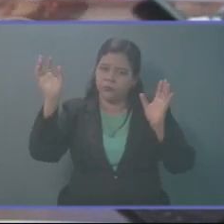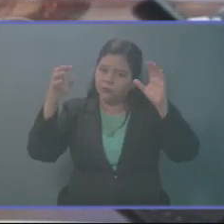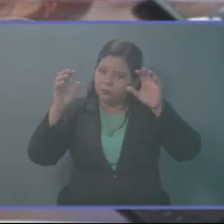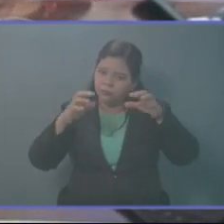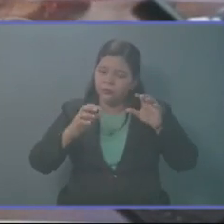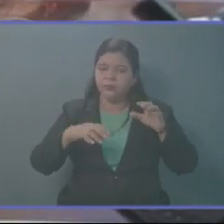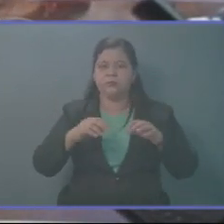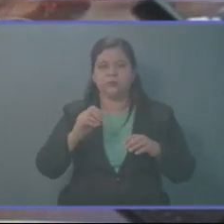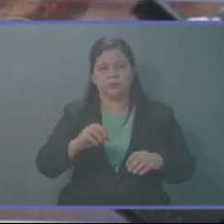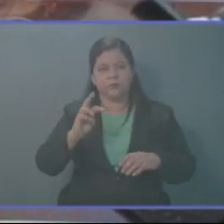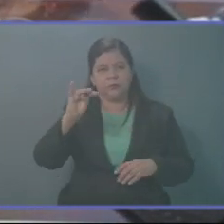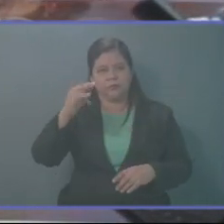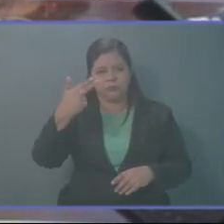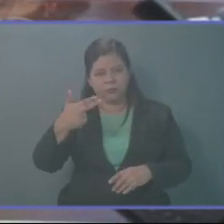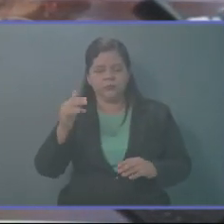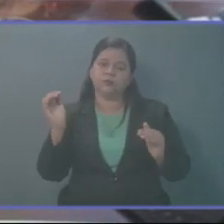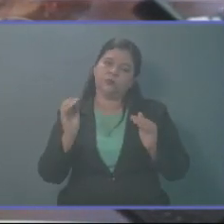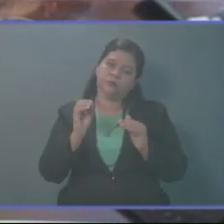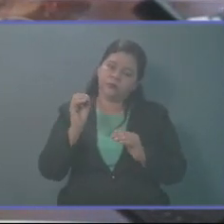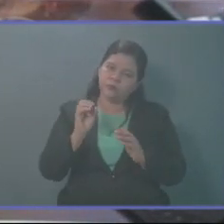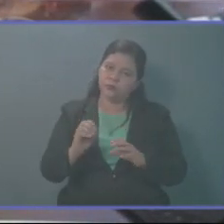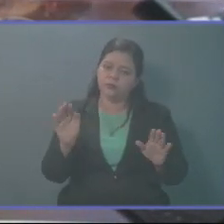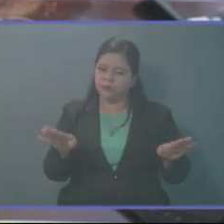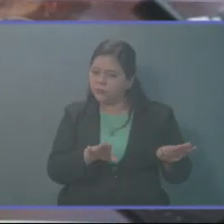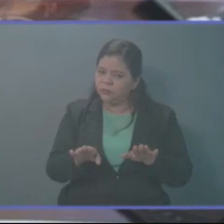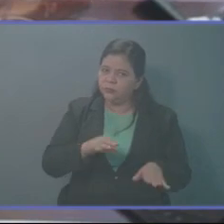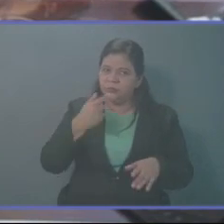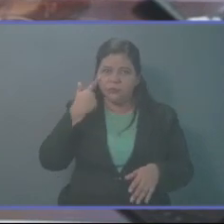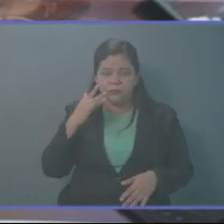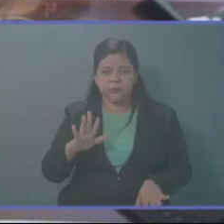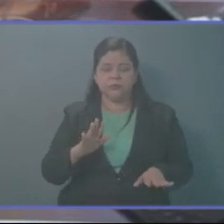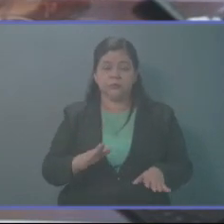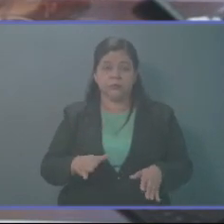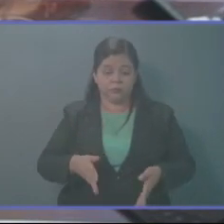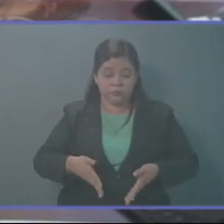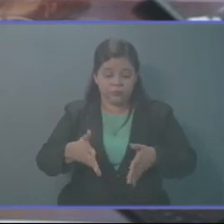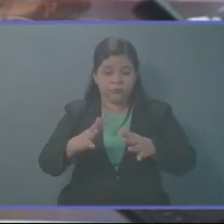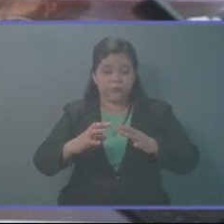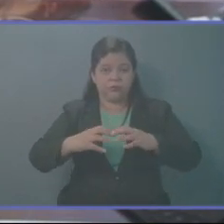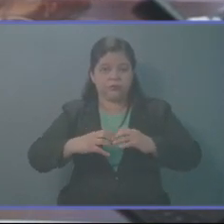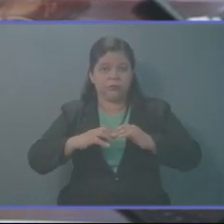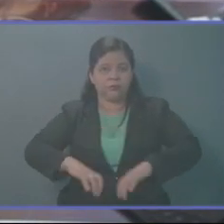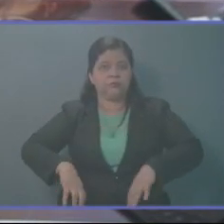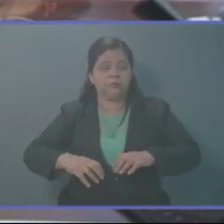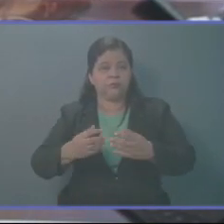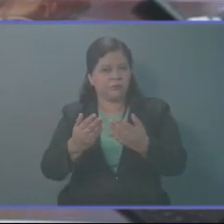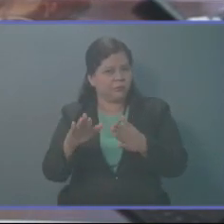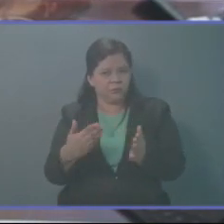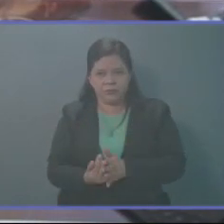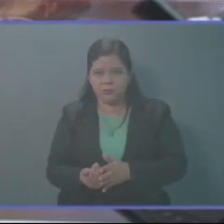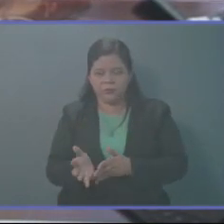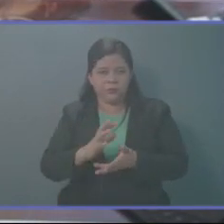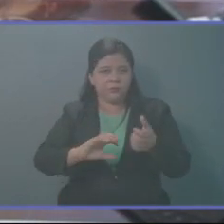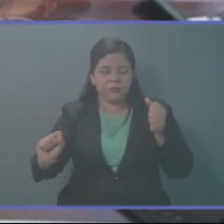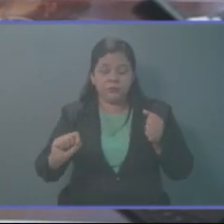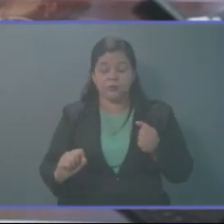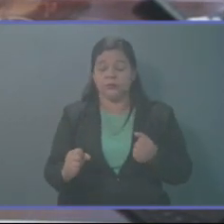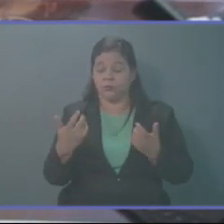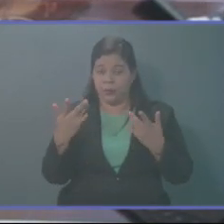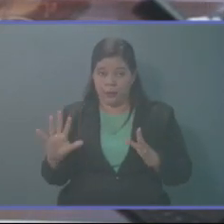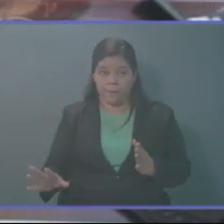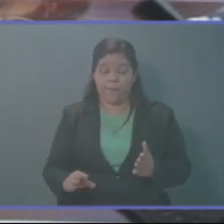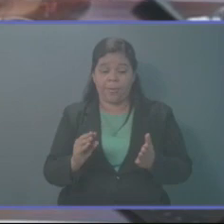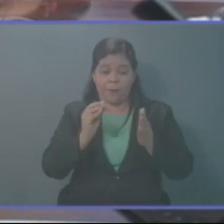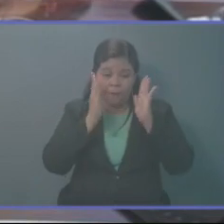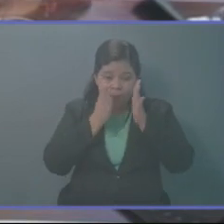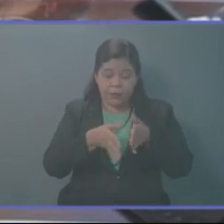precisamente destruyen la infraestructura para la cual está previsto el